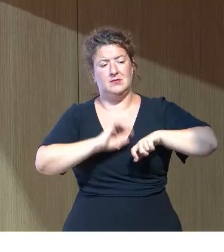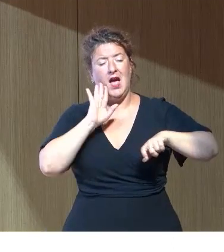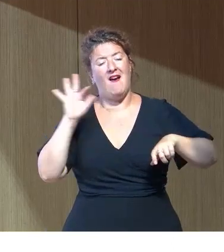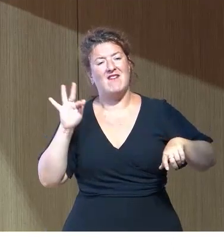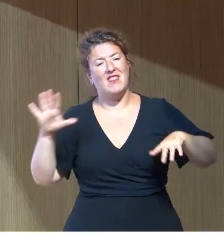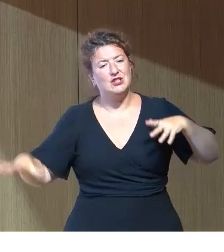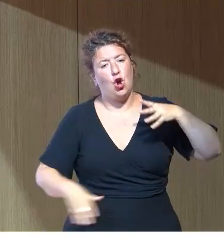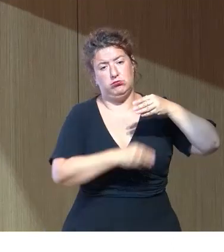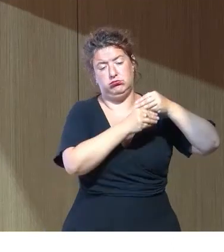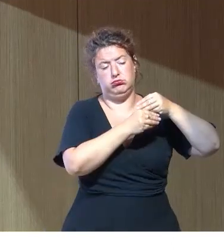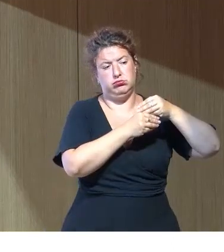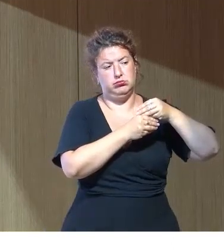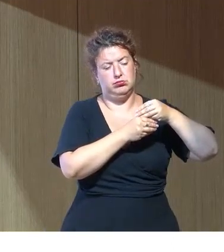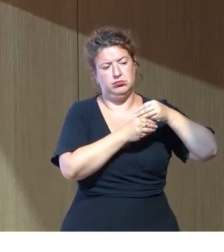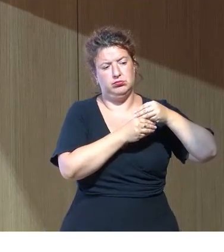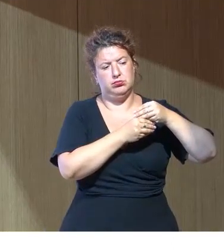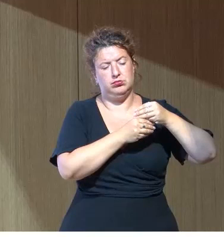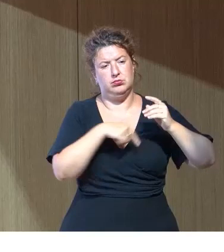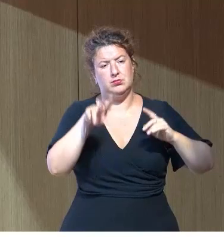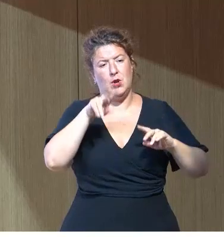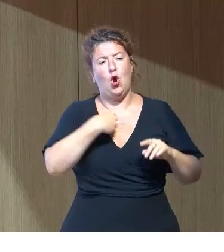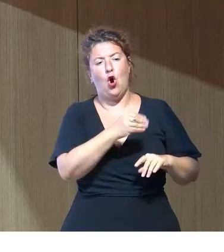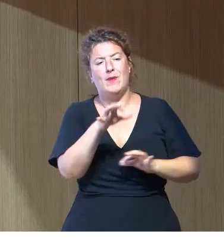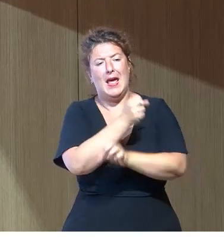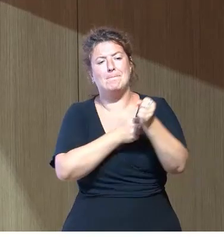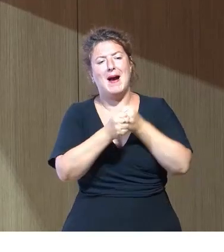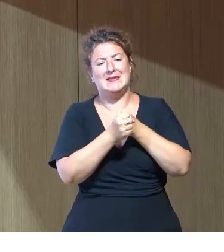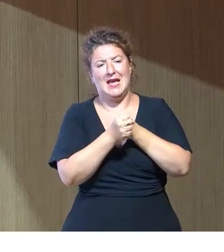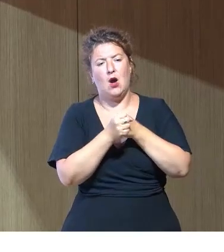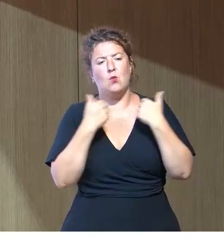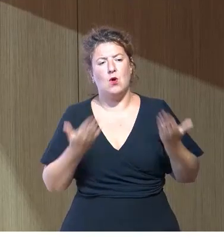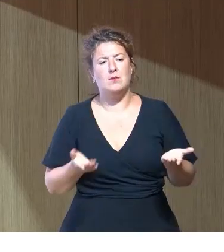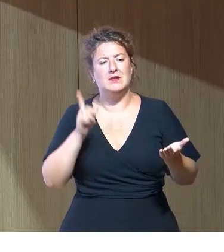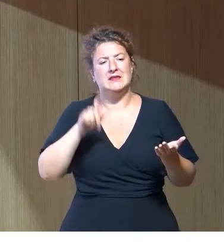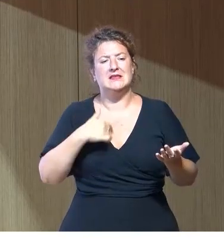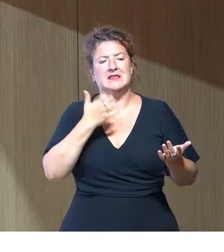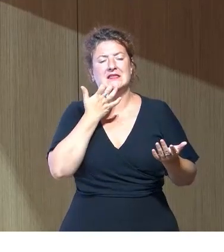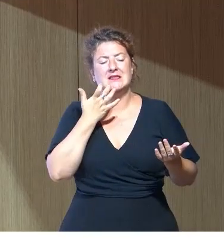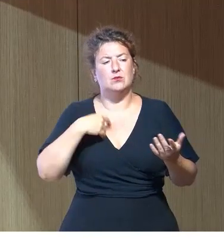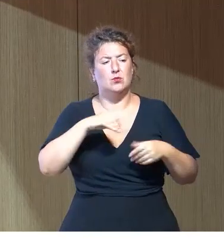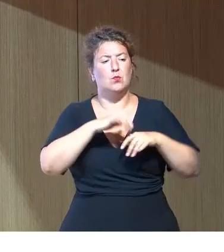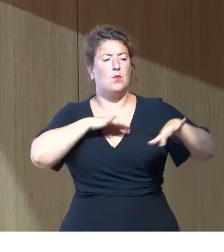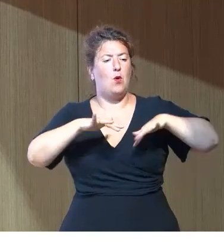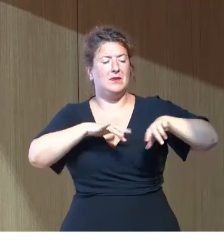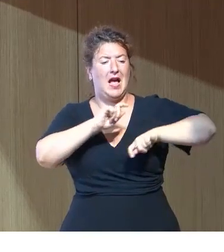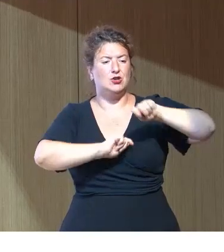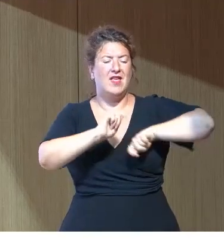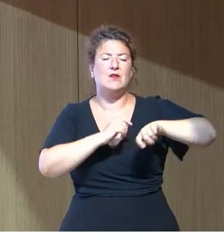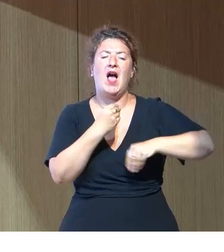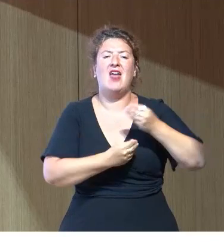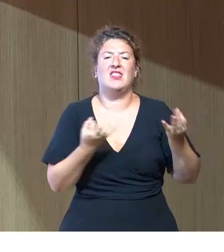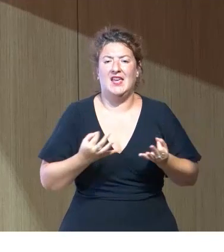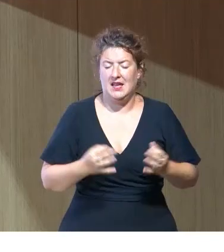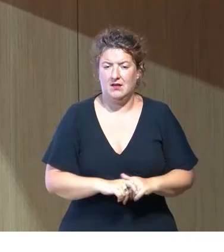Francisco hemos hablado del mapa de empatía de los jóvenes pero también habría que hablar un poco de lo que se está haciendo desde el movimiento de la lo que hablábamos